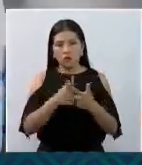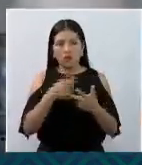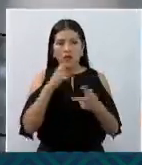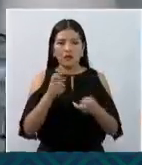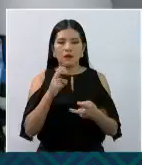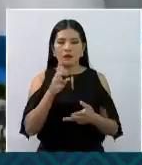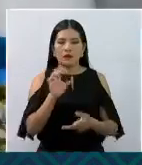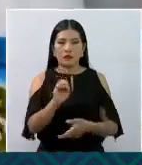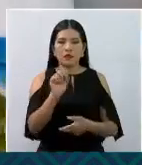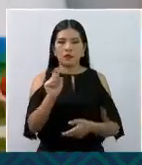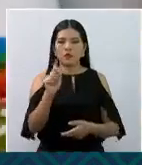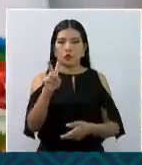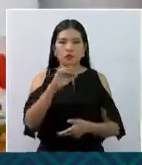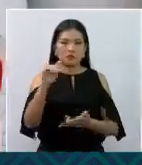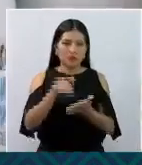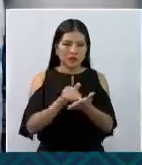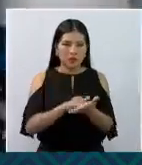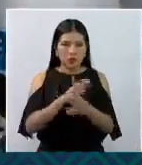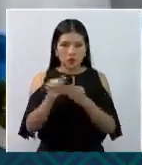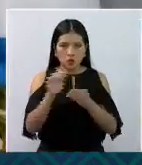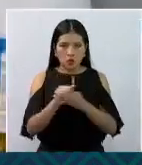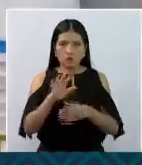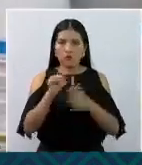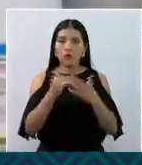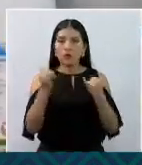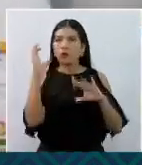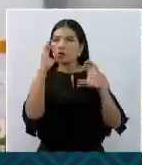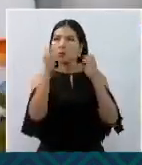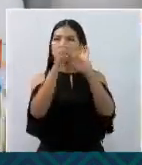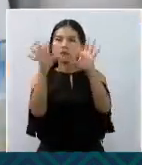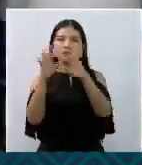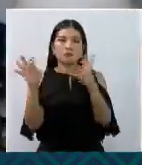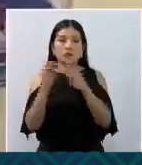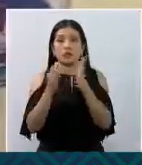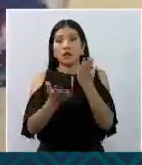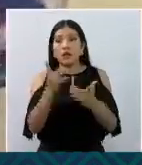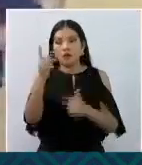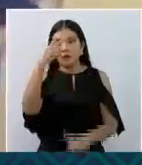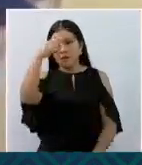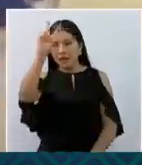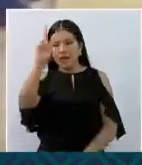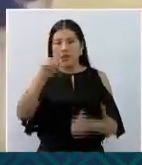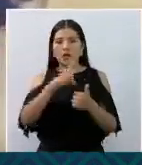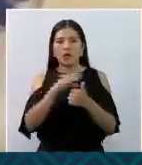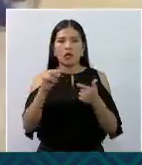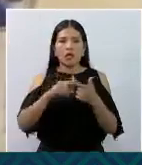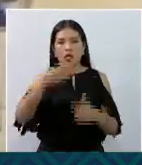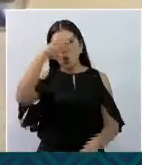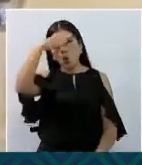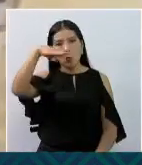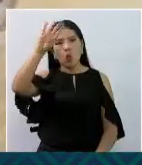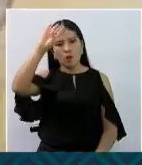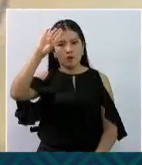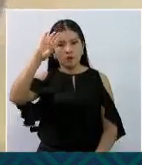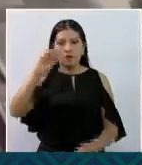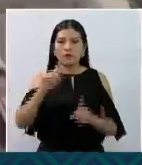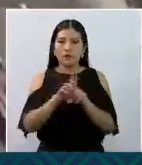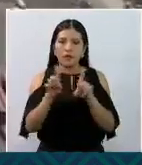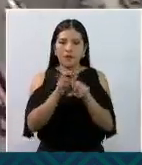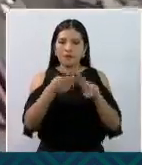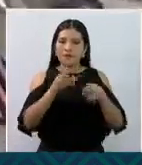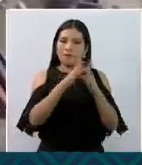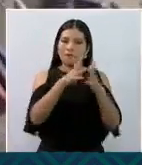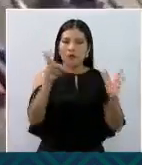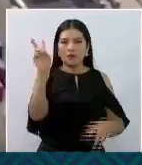0.2 millones de dólares. Se trabaja en la apertura de nuevos mercados como son México, Cuba y la consolidación del mercado de Venezuela. Al